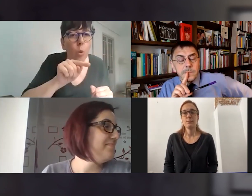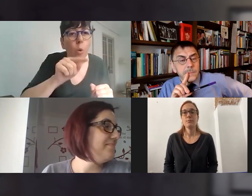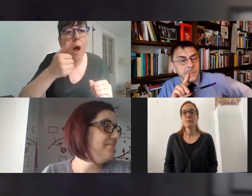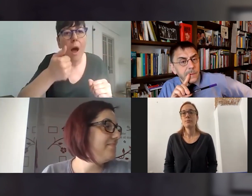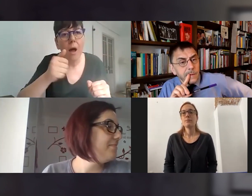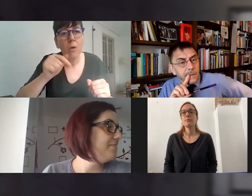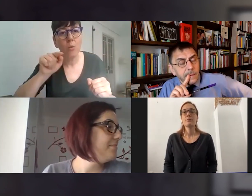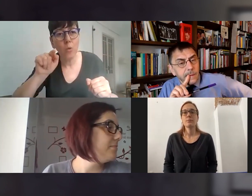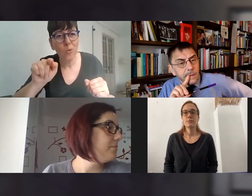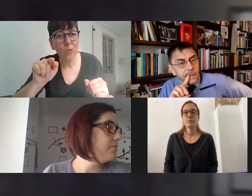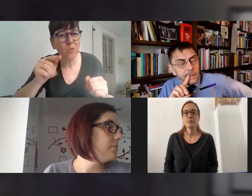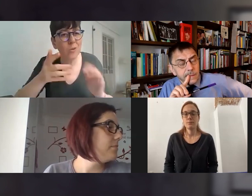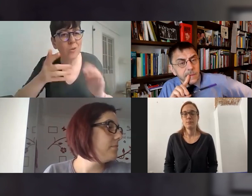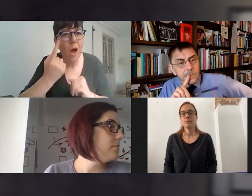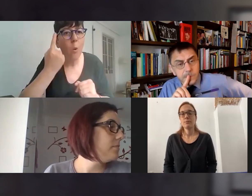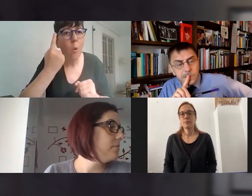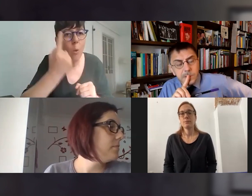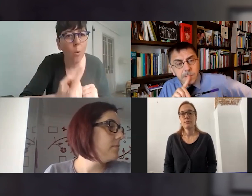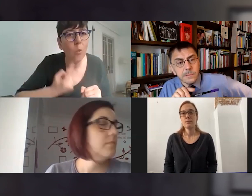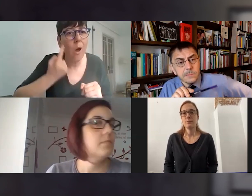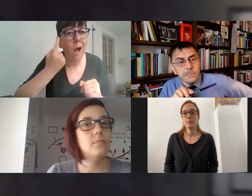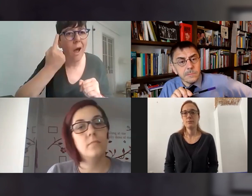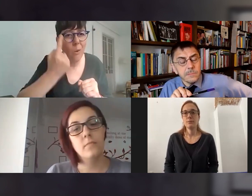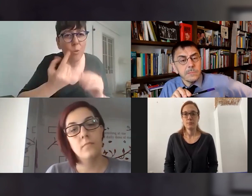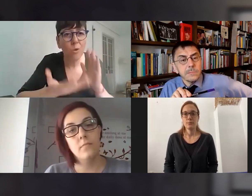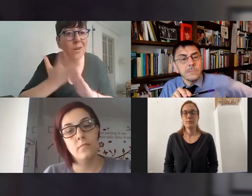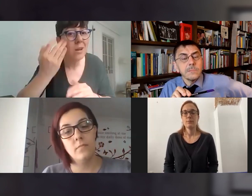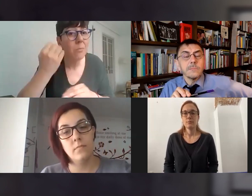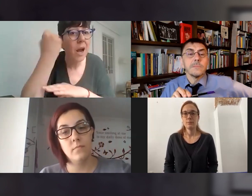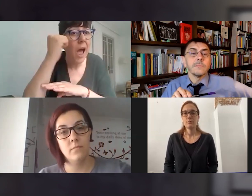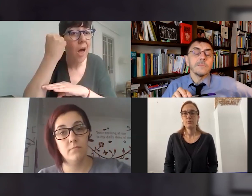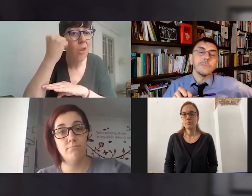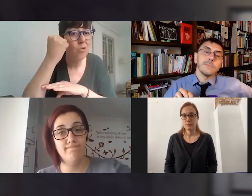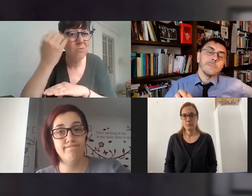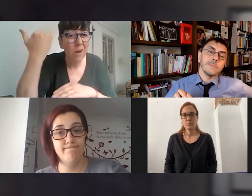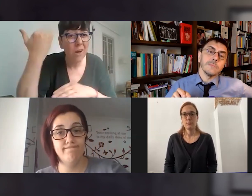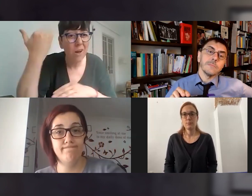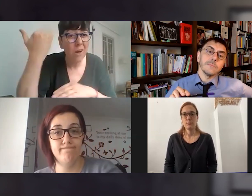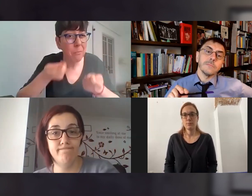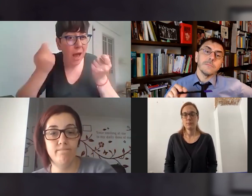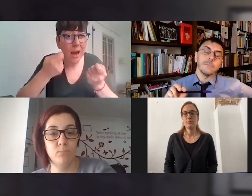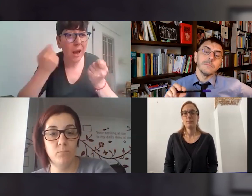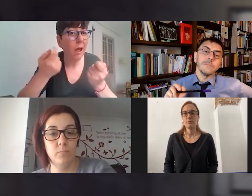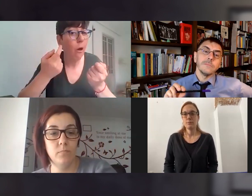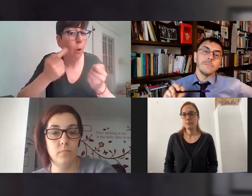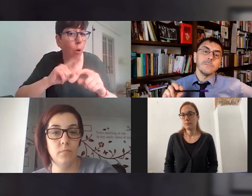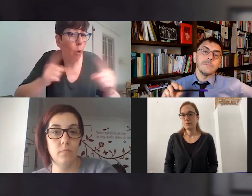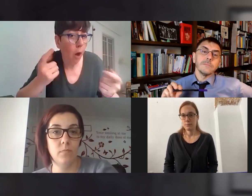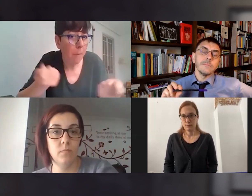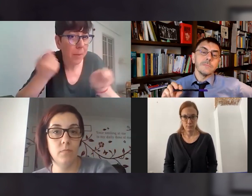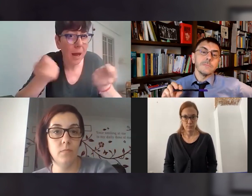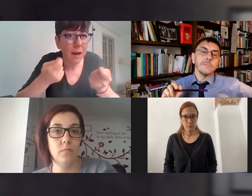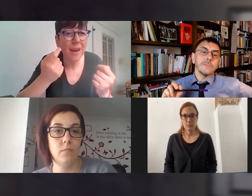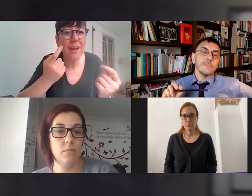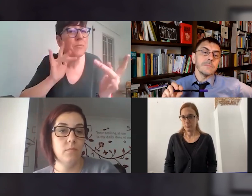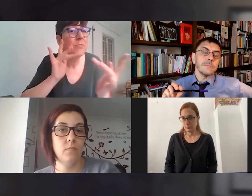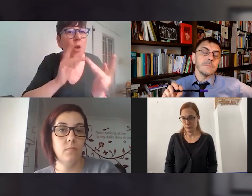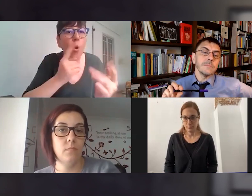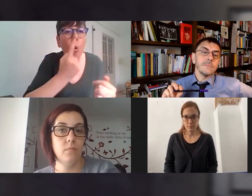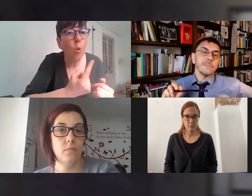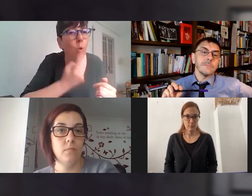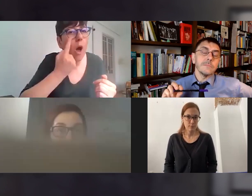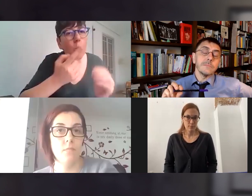esto y que podemos ganar en el tú a tú. Es decir, cuando vamos a los mercados, cuando